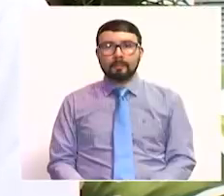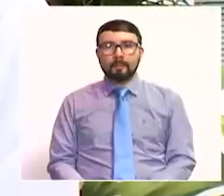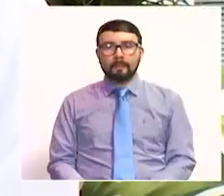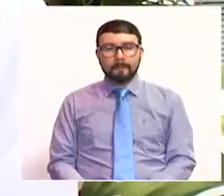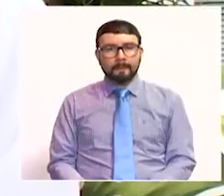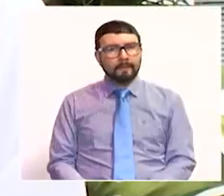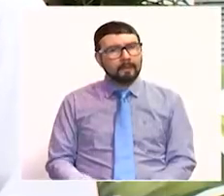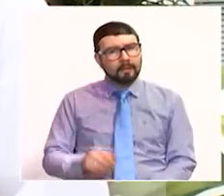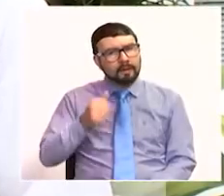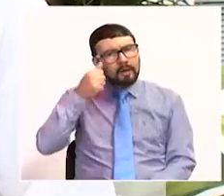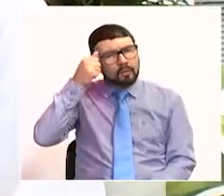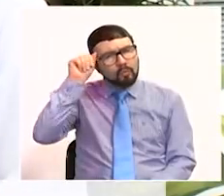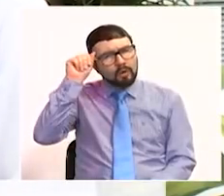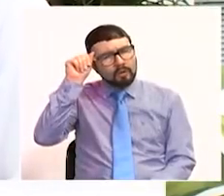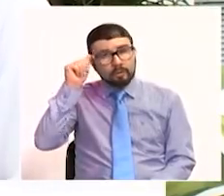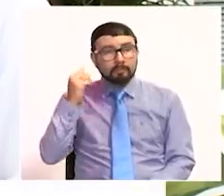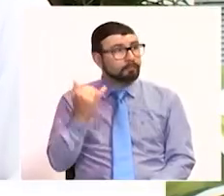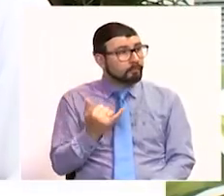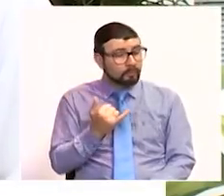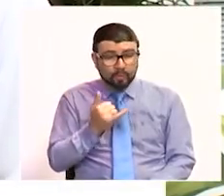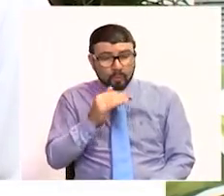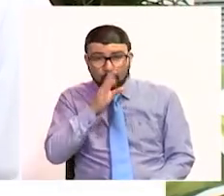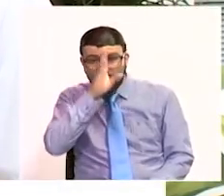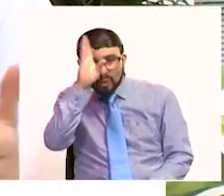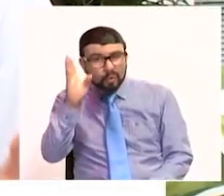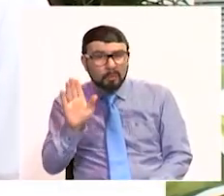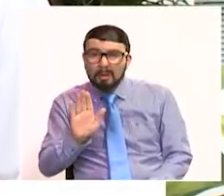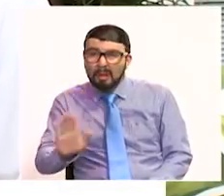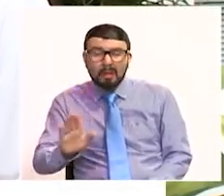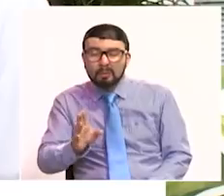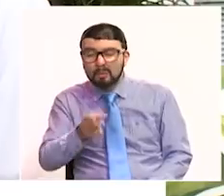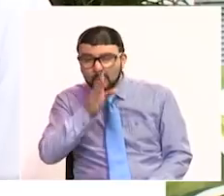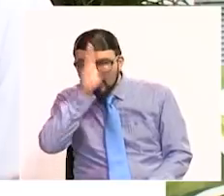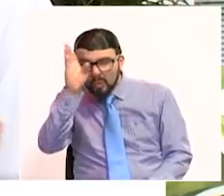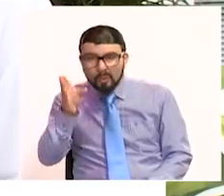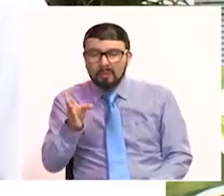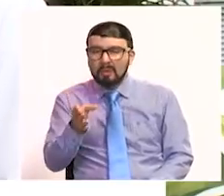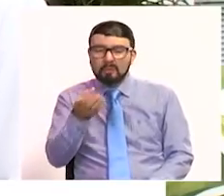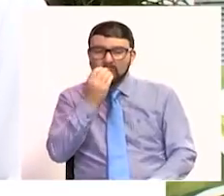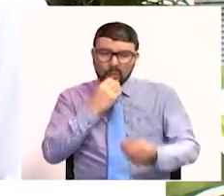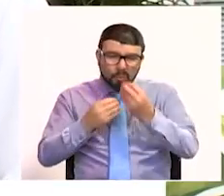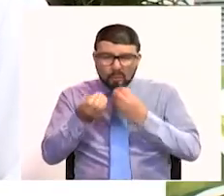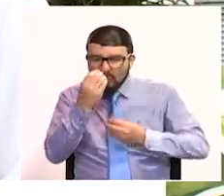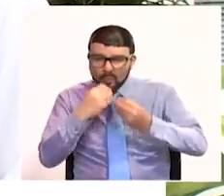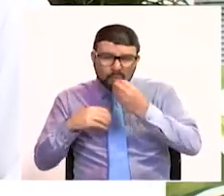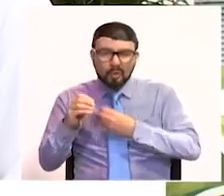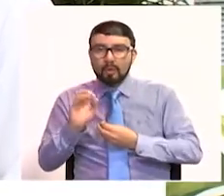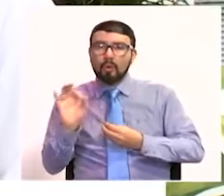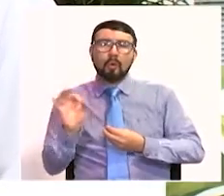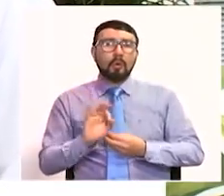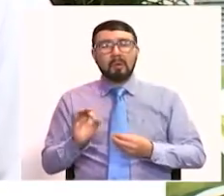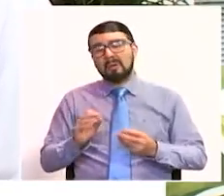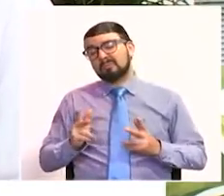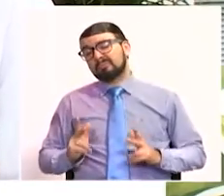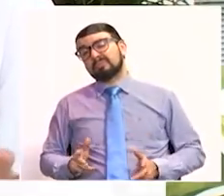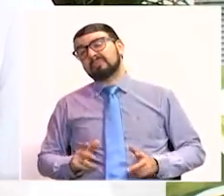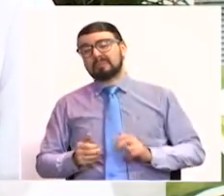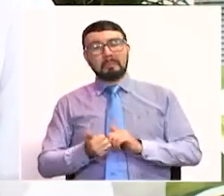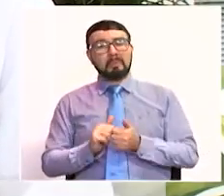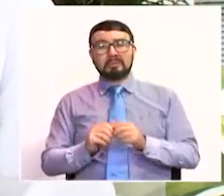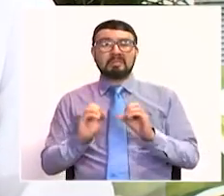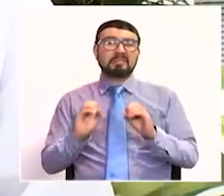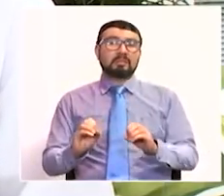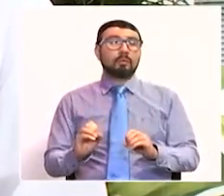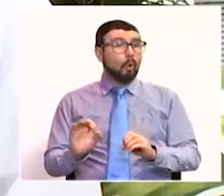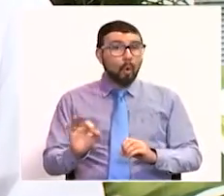Recordemos que todos los hábitos que tenemos, tanto a nivel físico como a nivel emocional, afectan